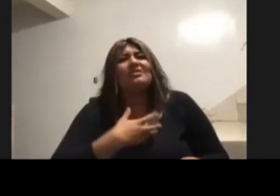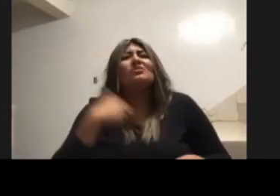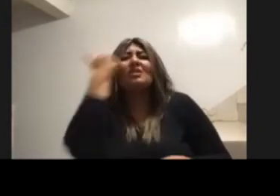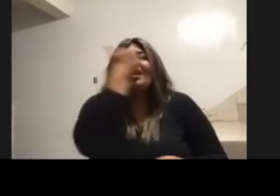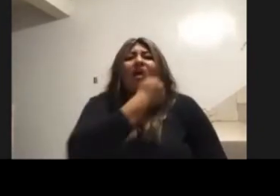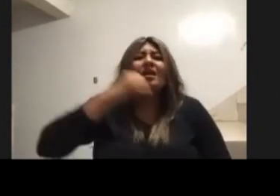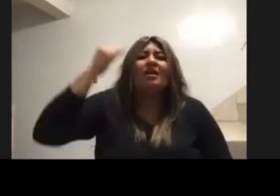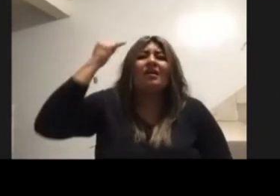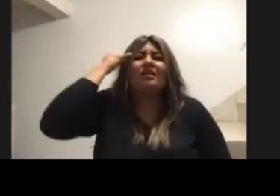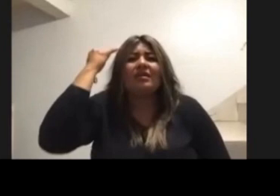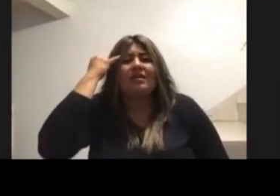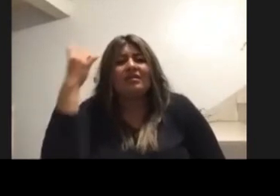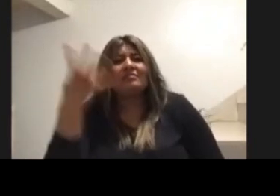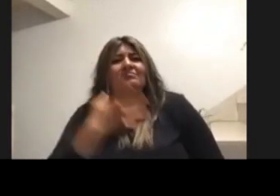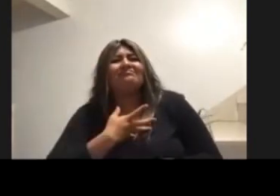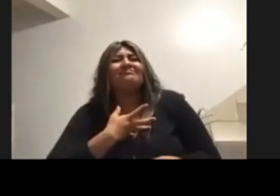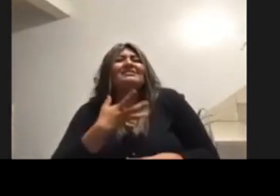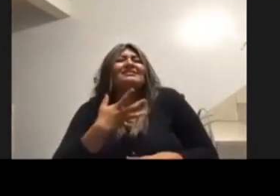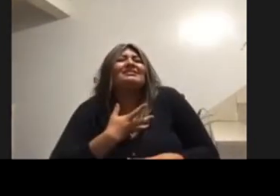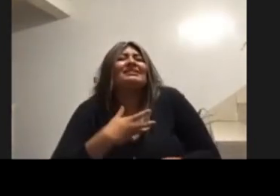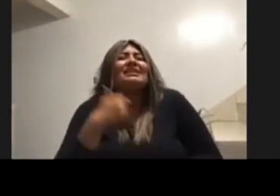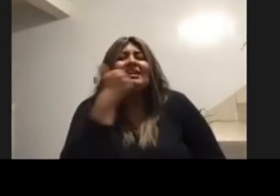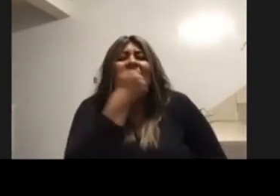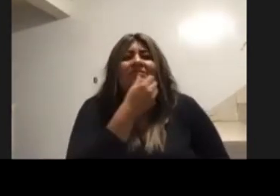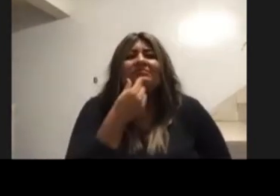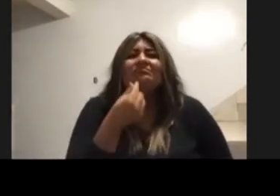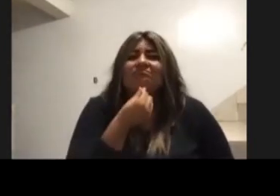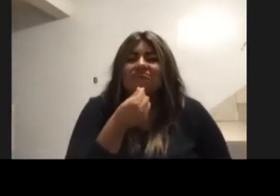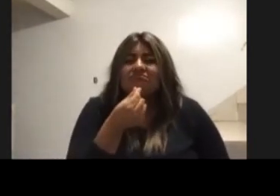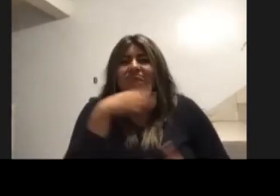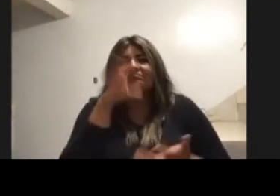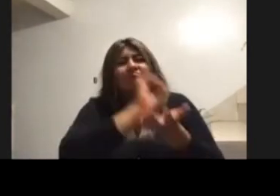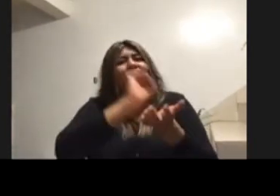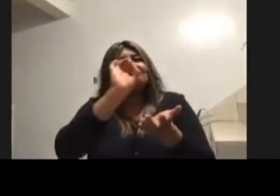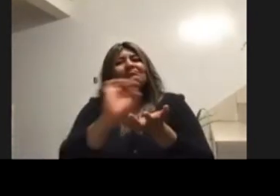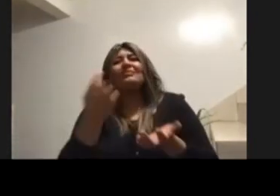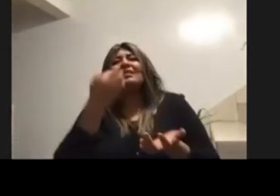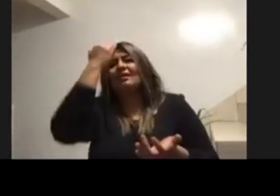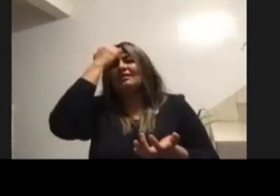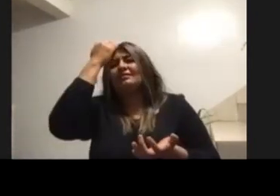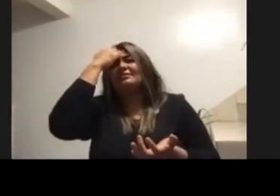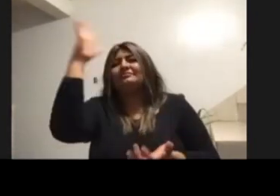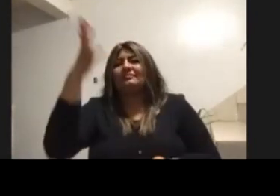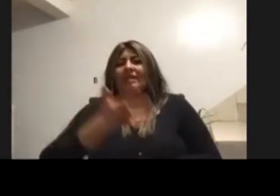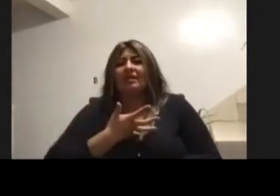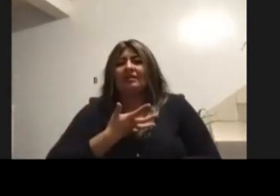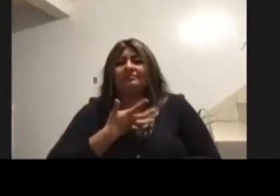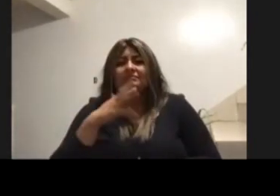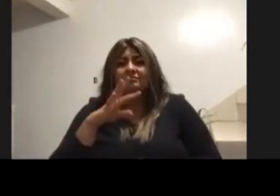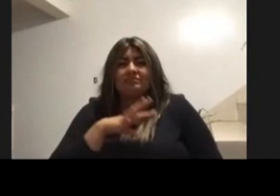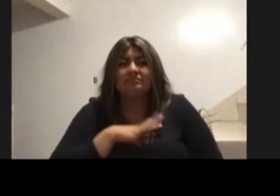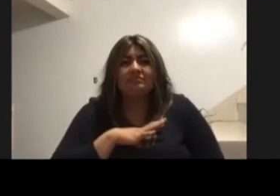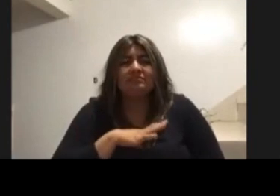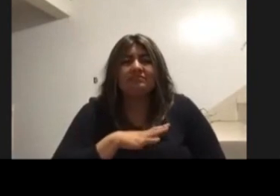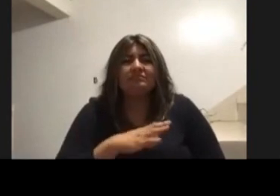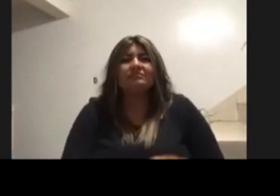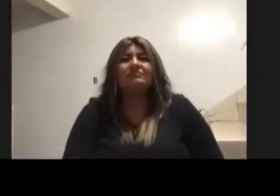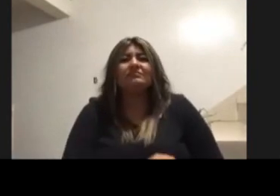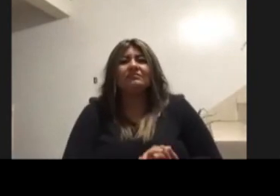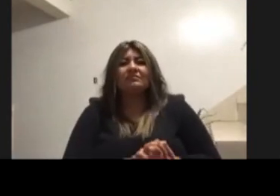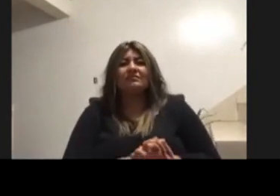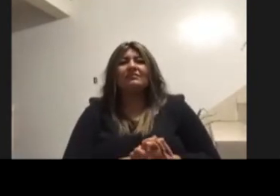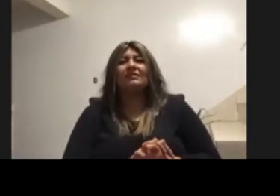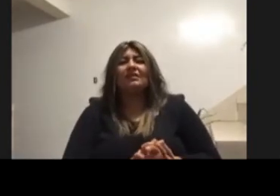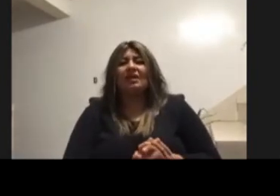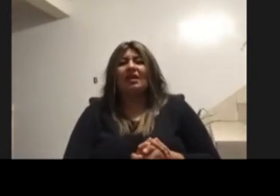la condición de discapacidad? ¿Qué experiencias previas tengo? En cuanto a apertura, en cuanto a rechazo,